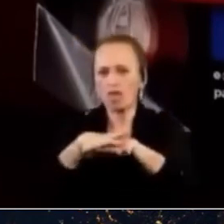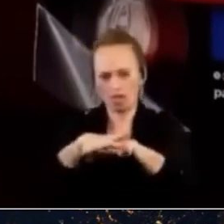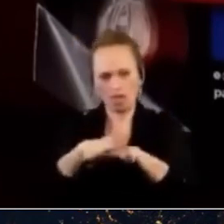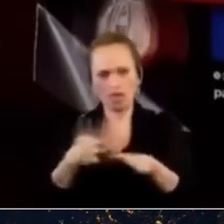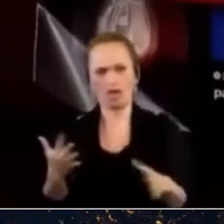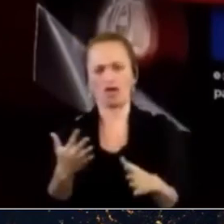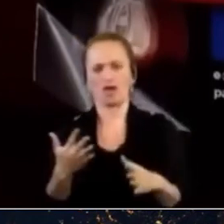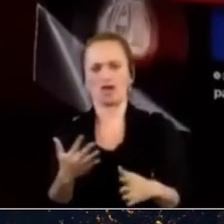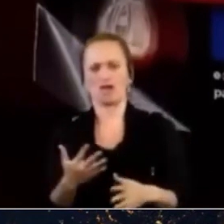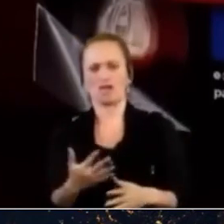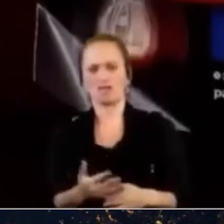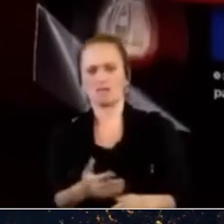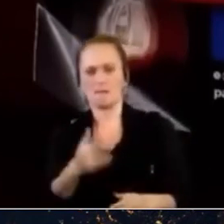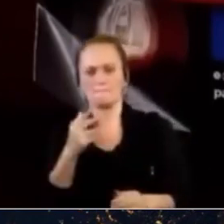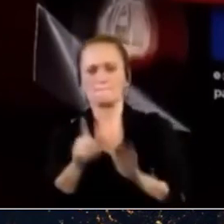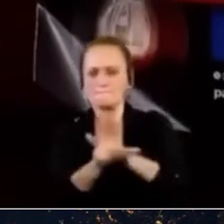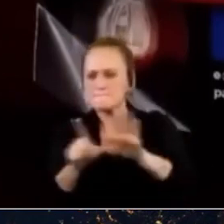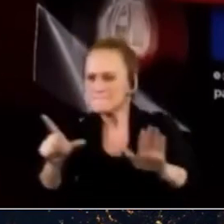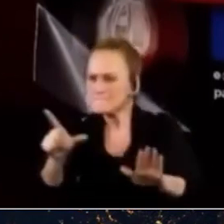expresiones delictivas.